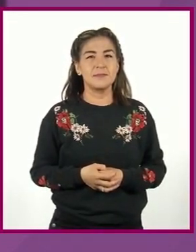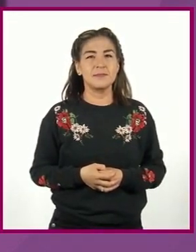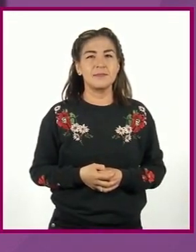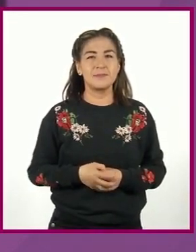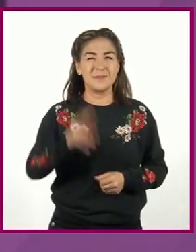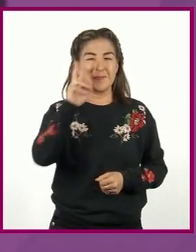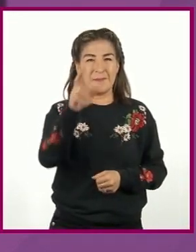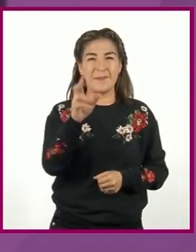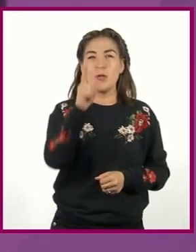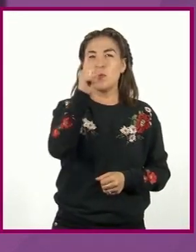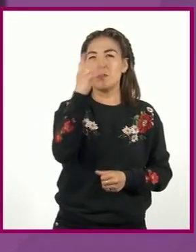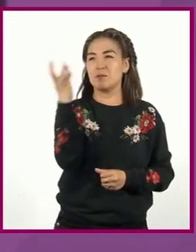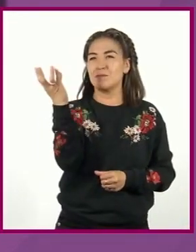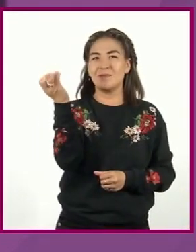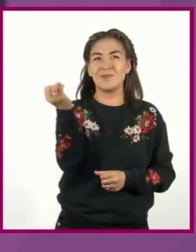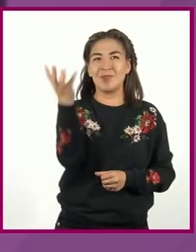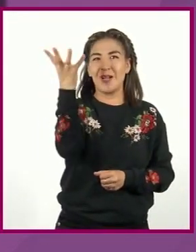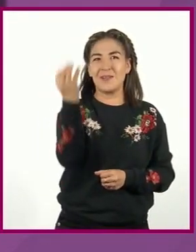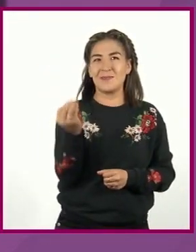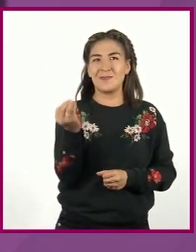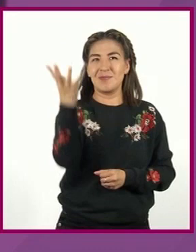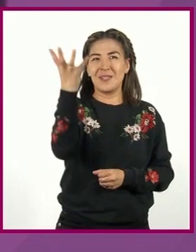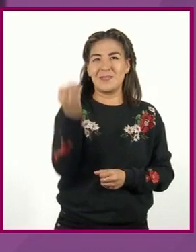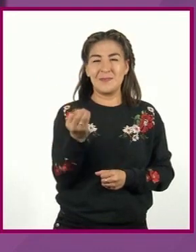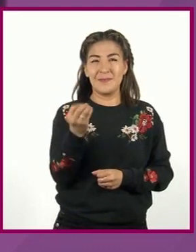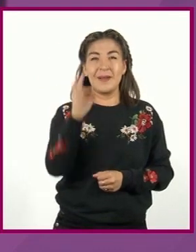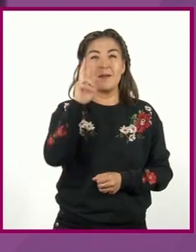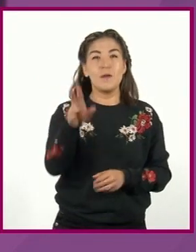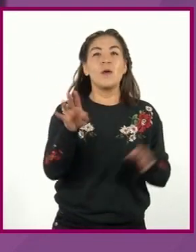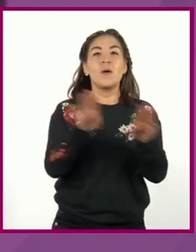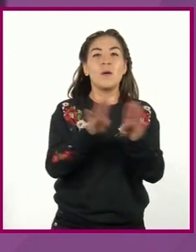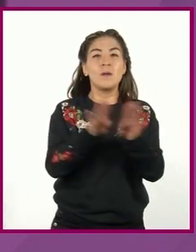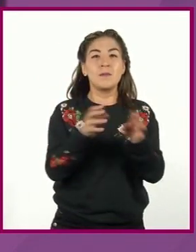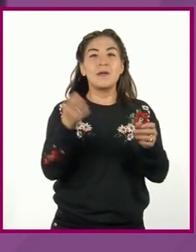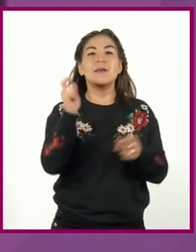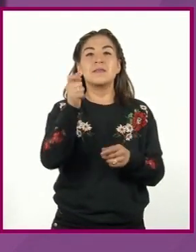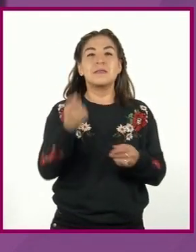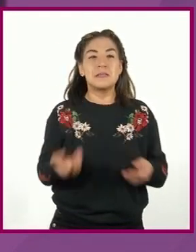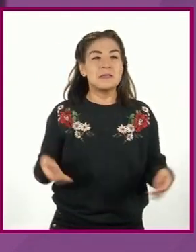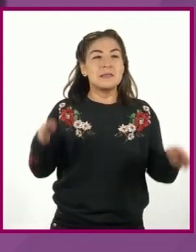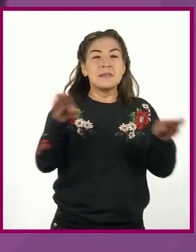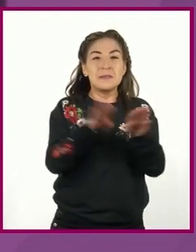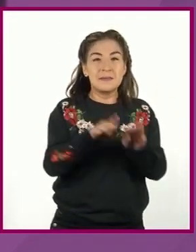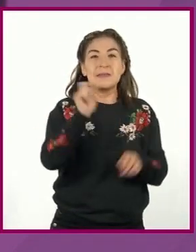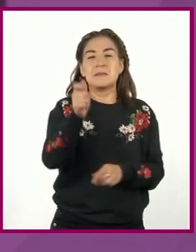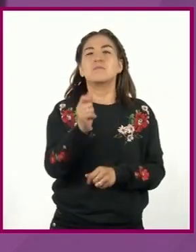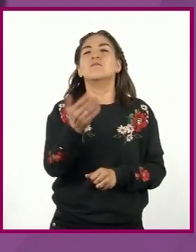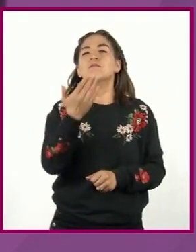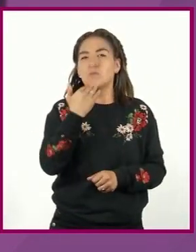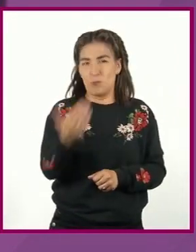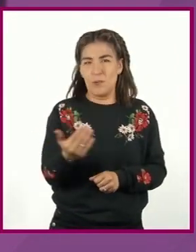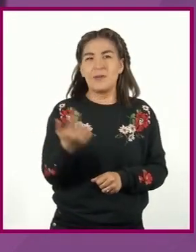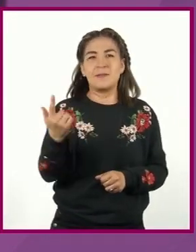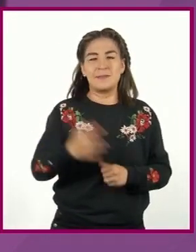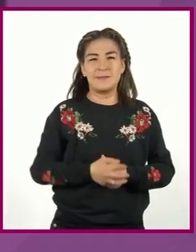Si el foco enciende, es que el material que usamos para cerrar el circuito es un buen conductor.